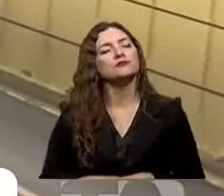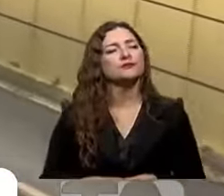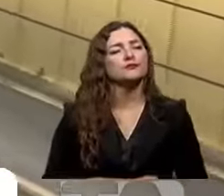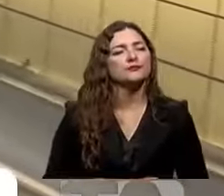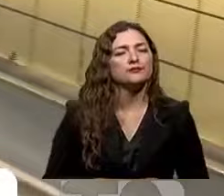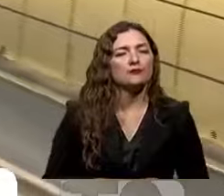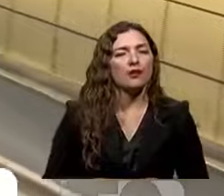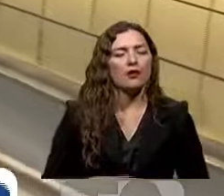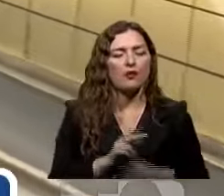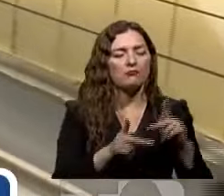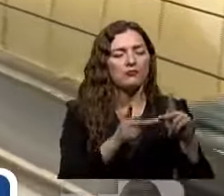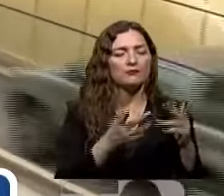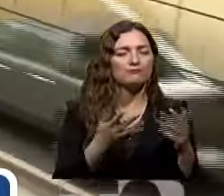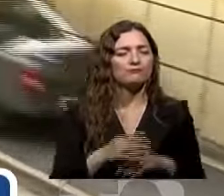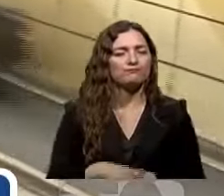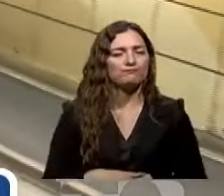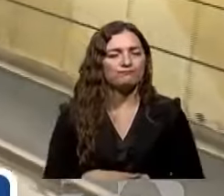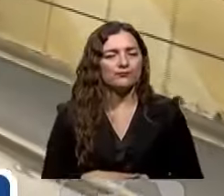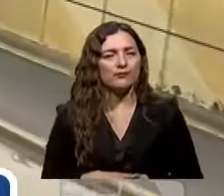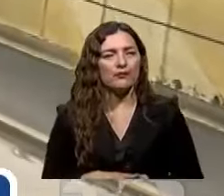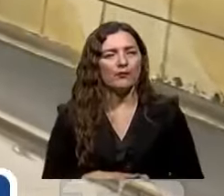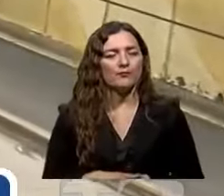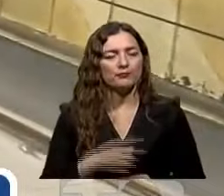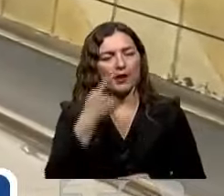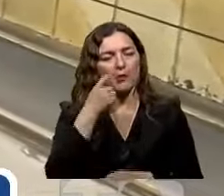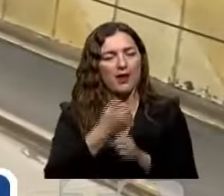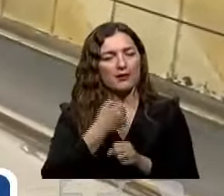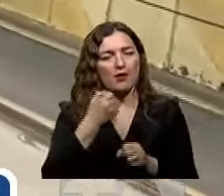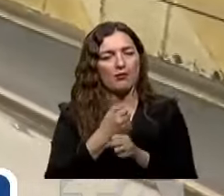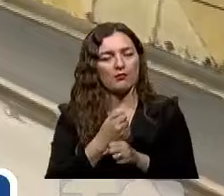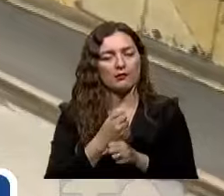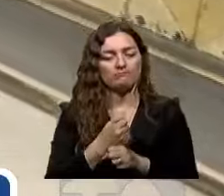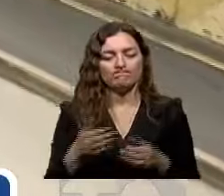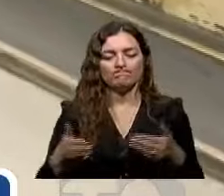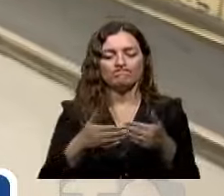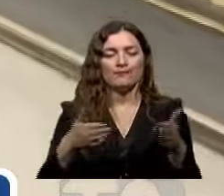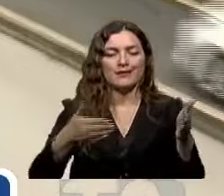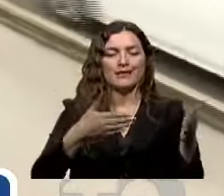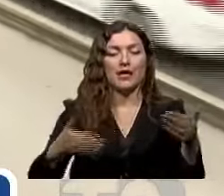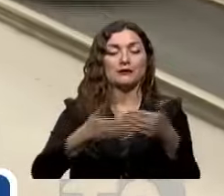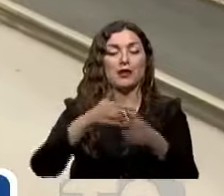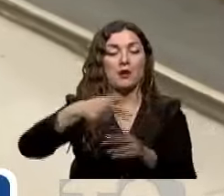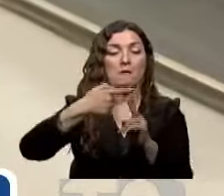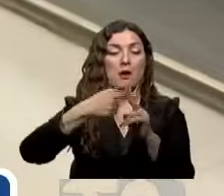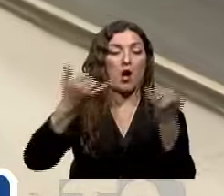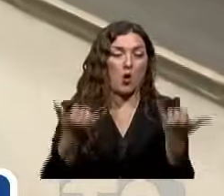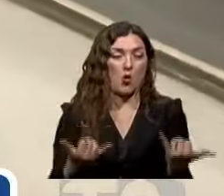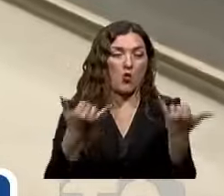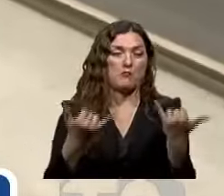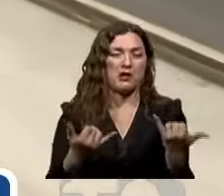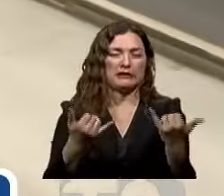cuénteme, también nos decían, se prevé que los trabajos y que los cierres totales inicien desde hoy. Sin embargo, debido